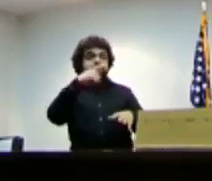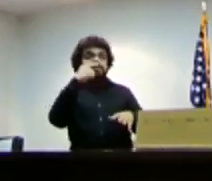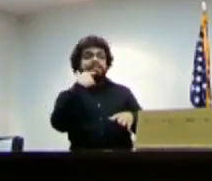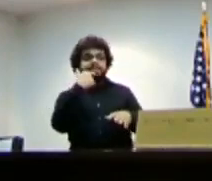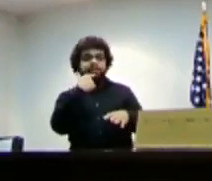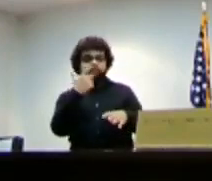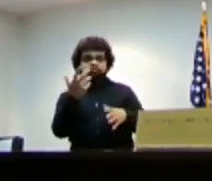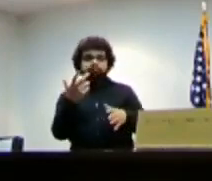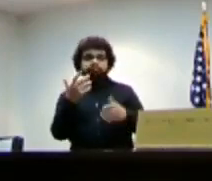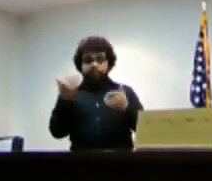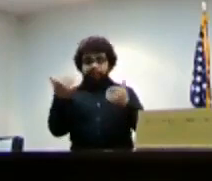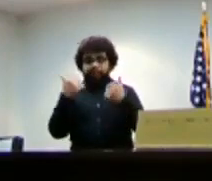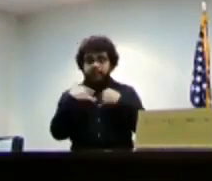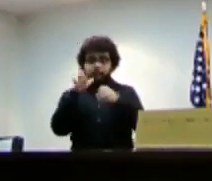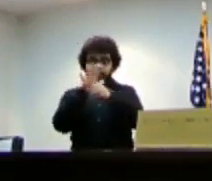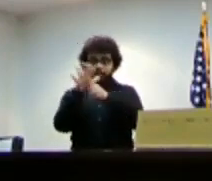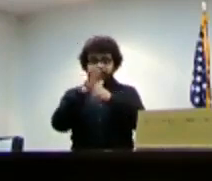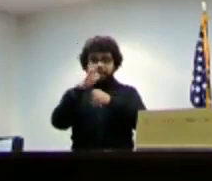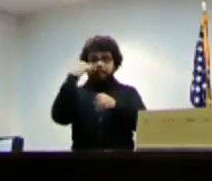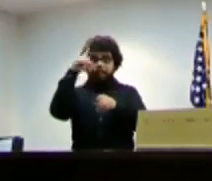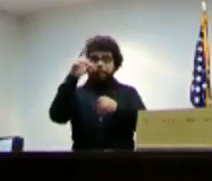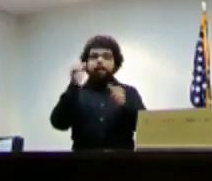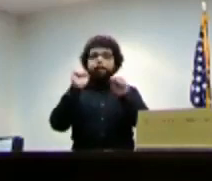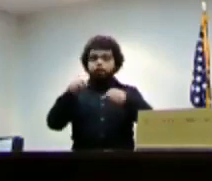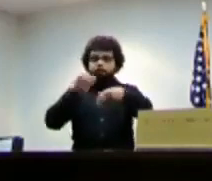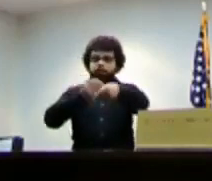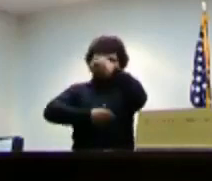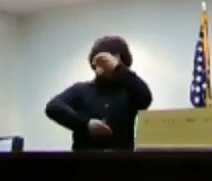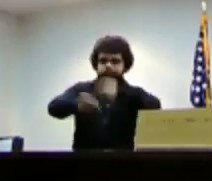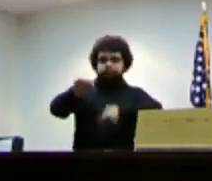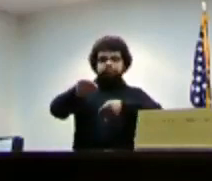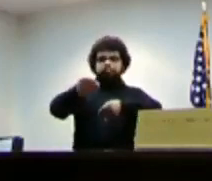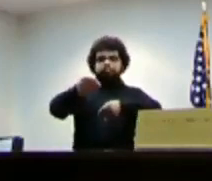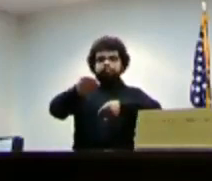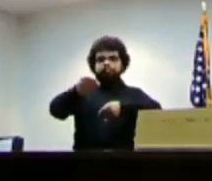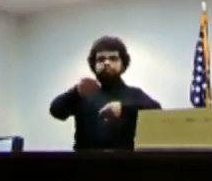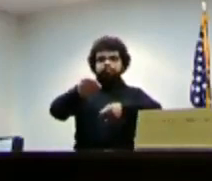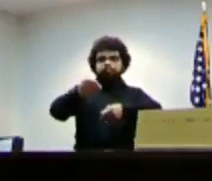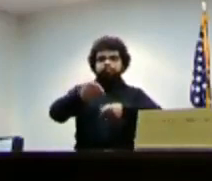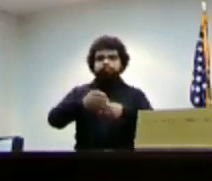absorber la pérdida de la unidad Costa Azul 6.